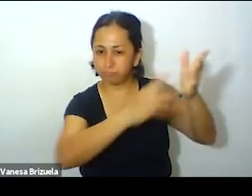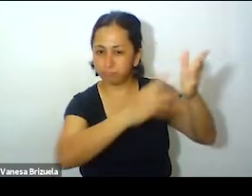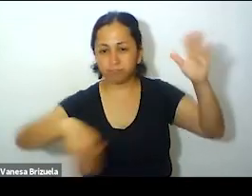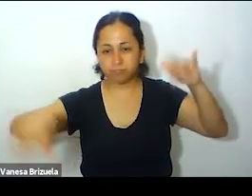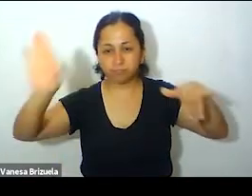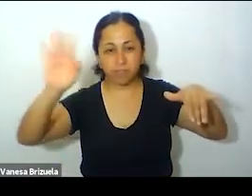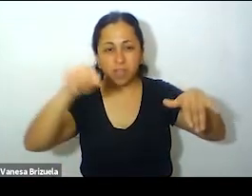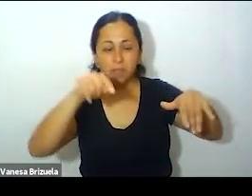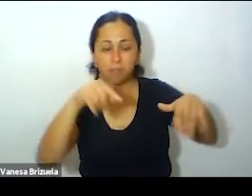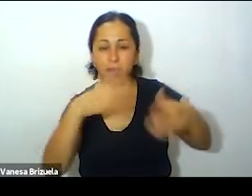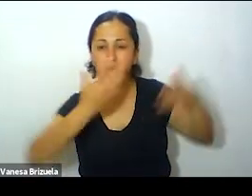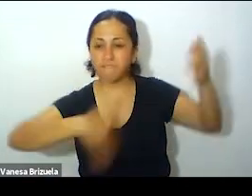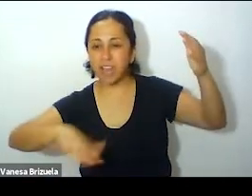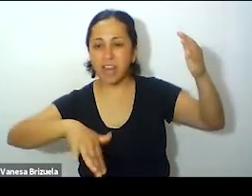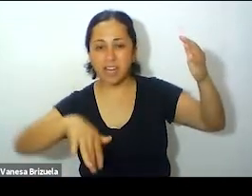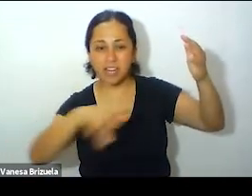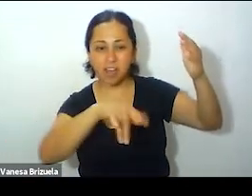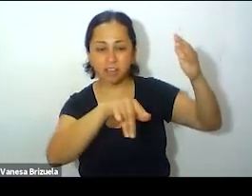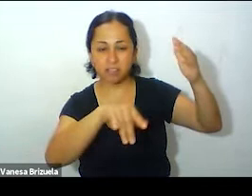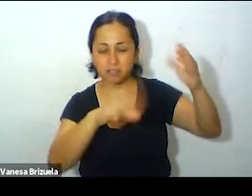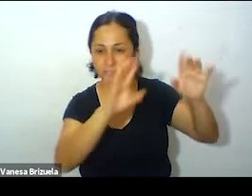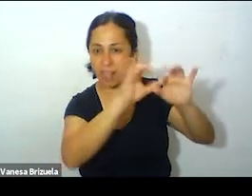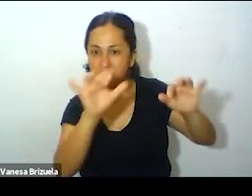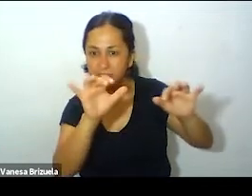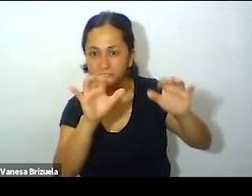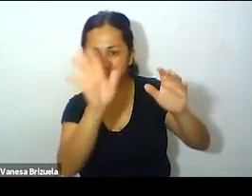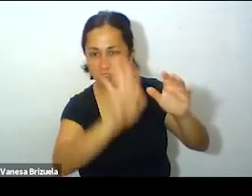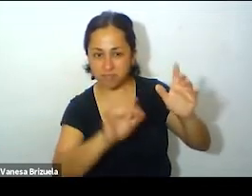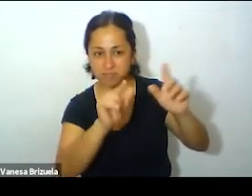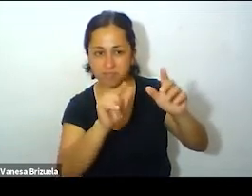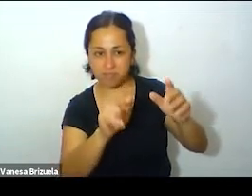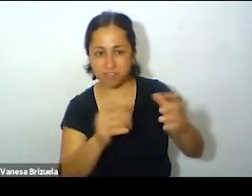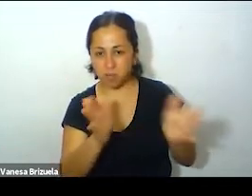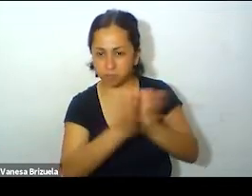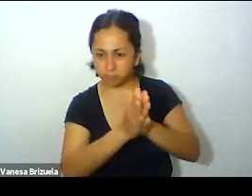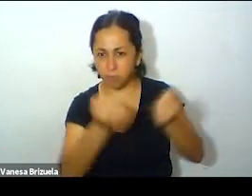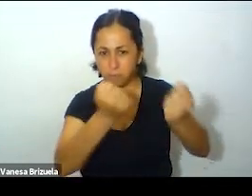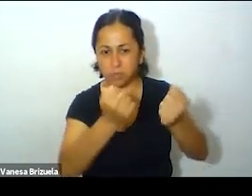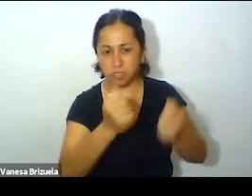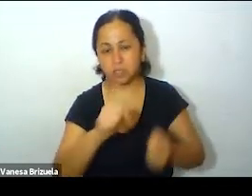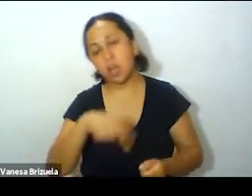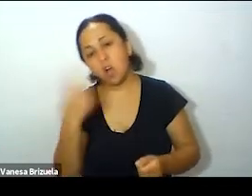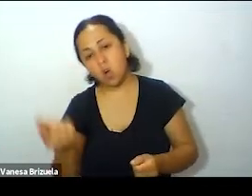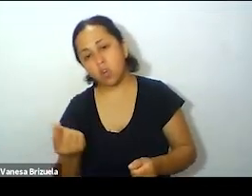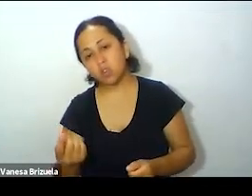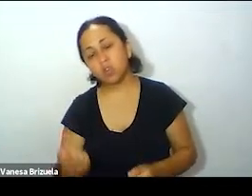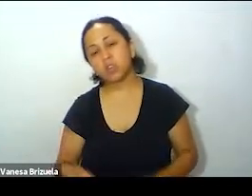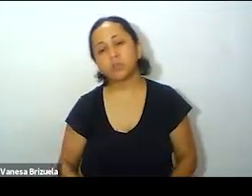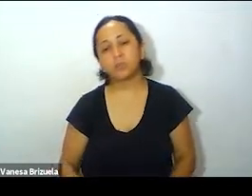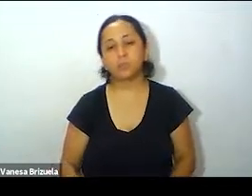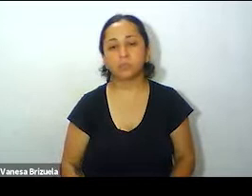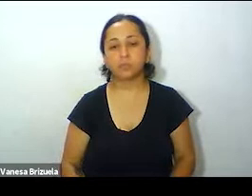a su vez son un conjunto que se potencia, y el de esta